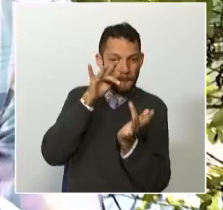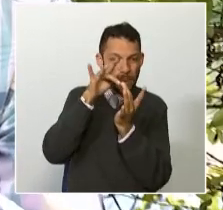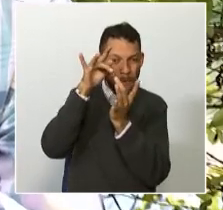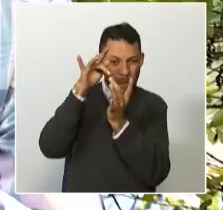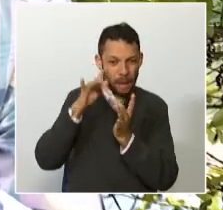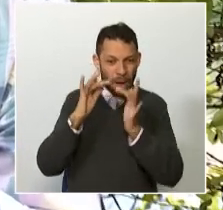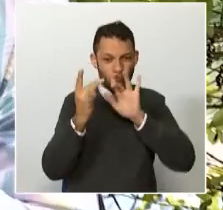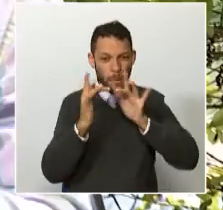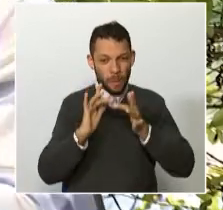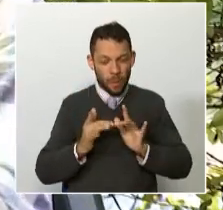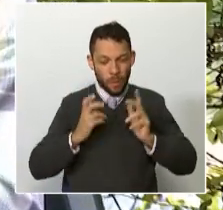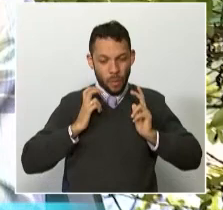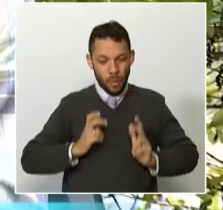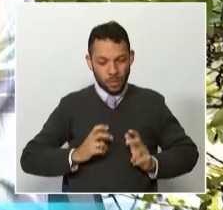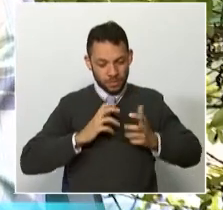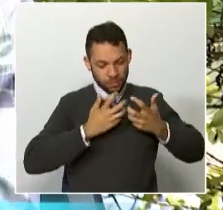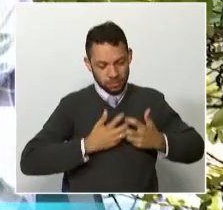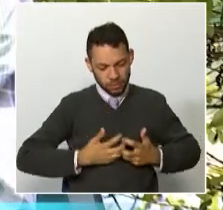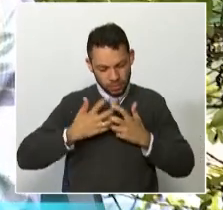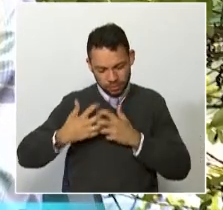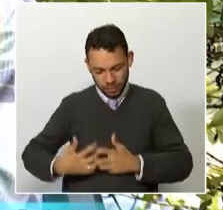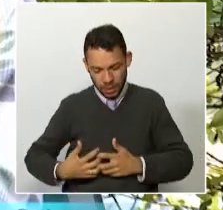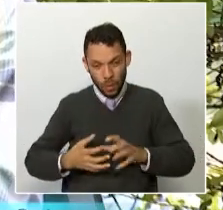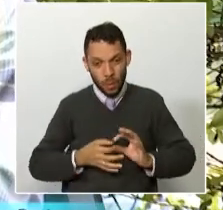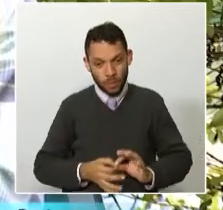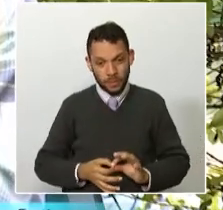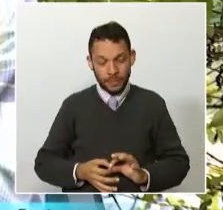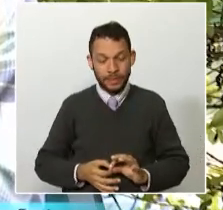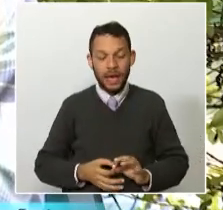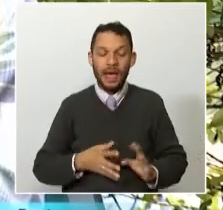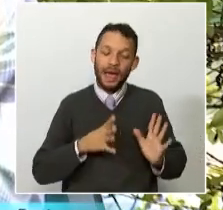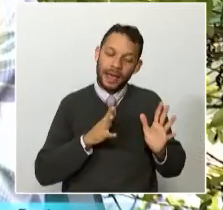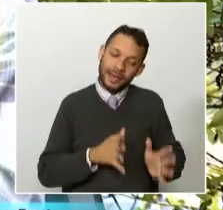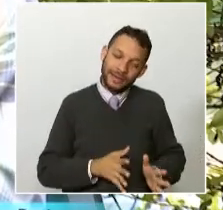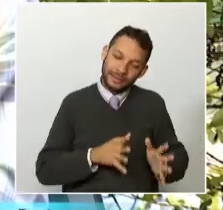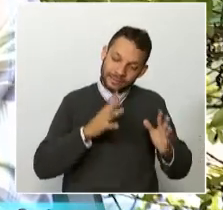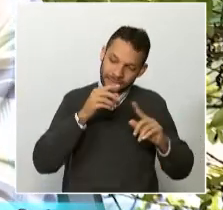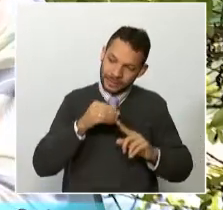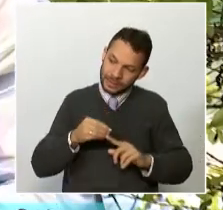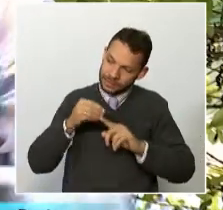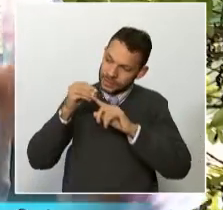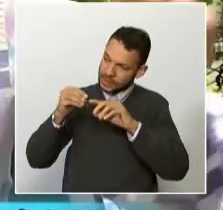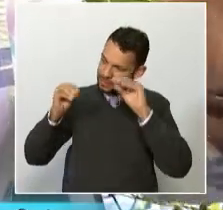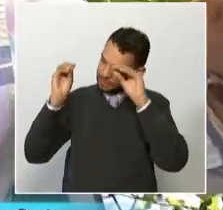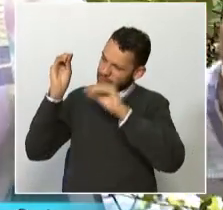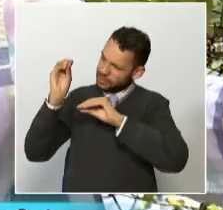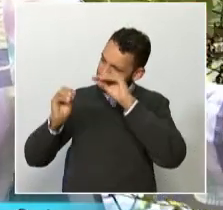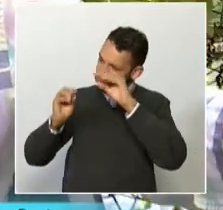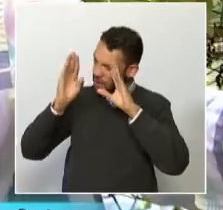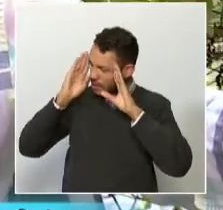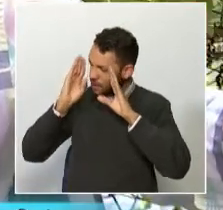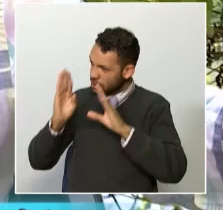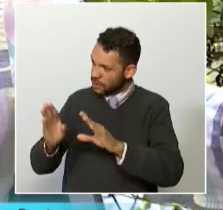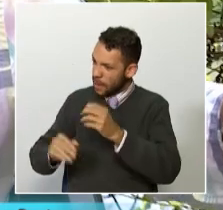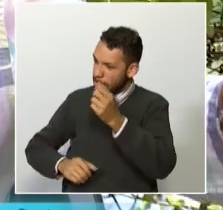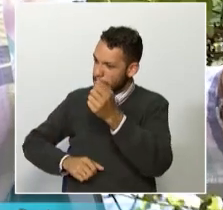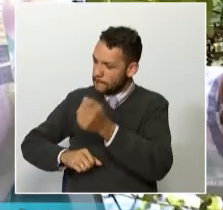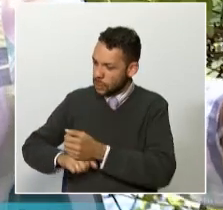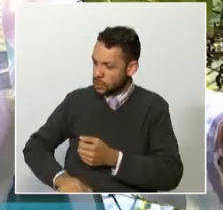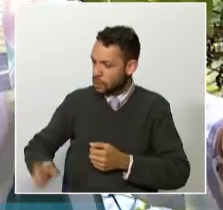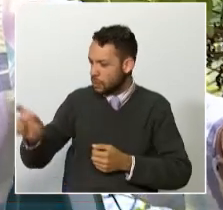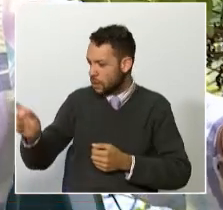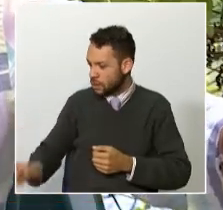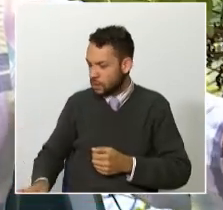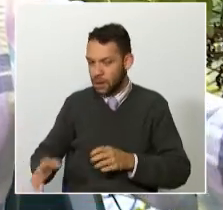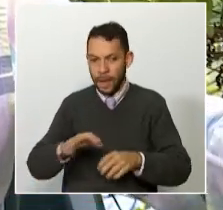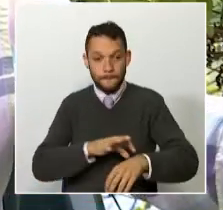esa especialidad y en manos de estos odontólogos neurofocales, podemos darle la mano